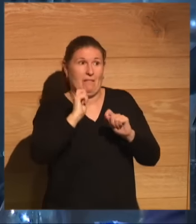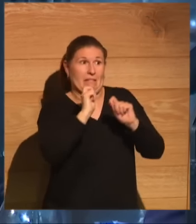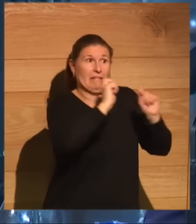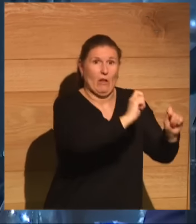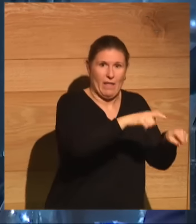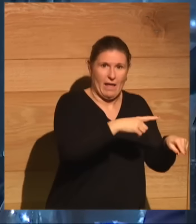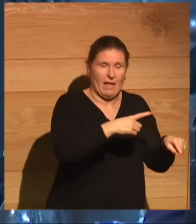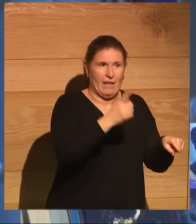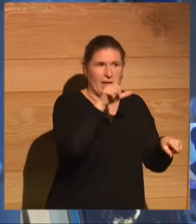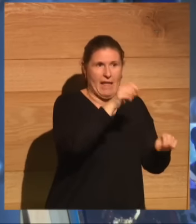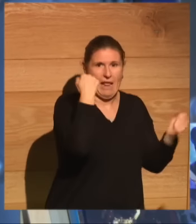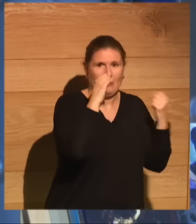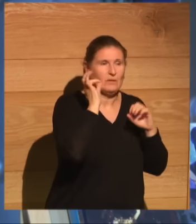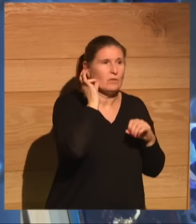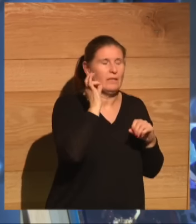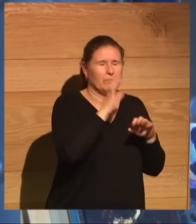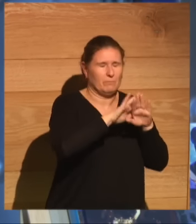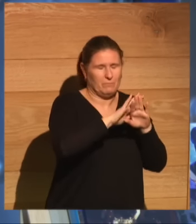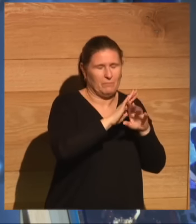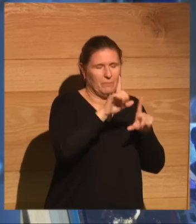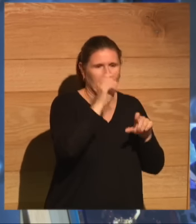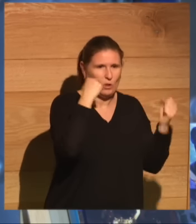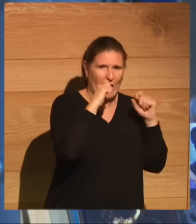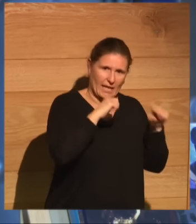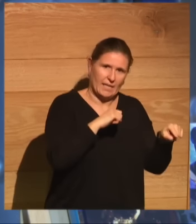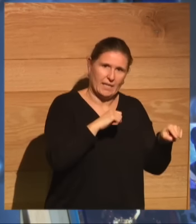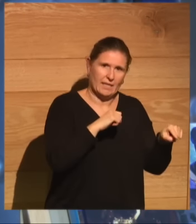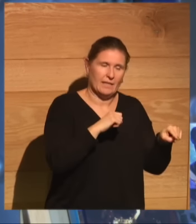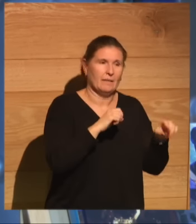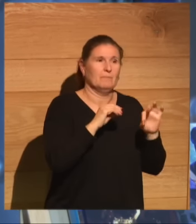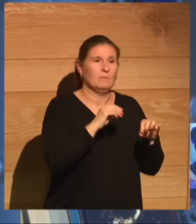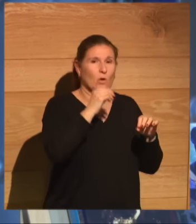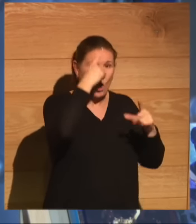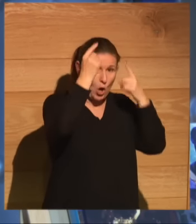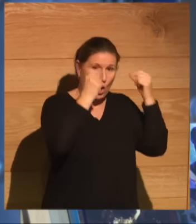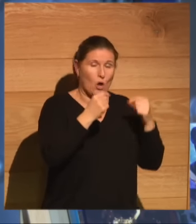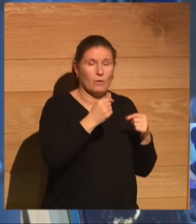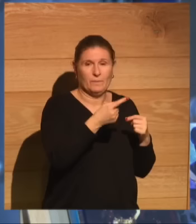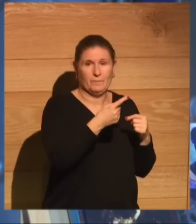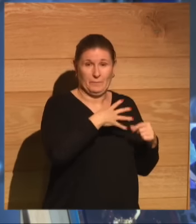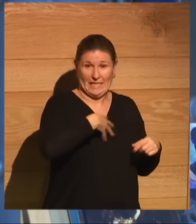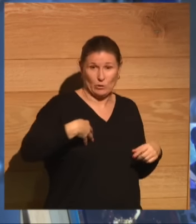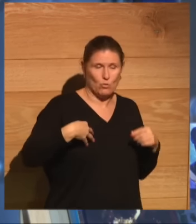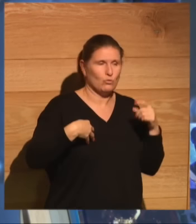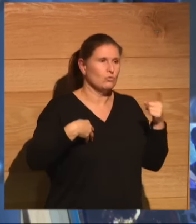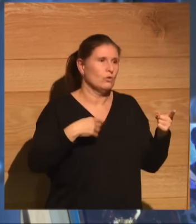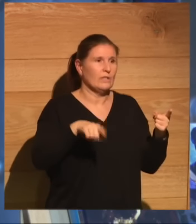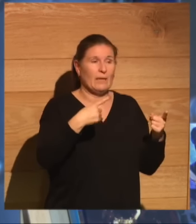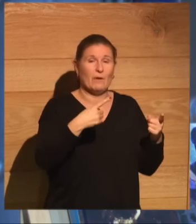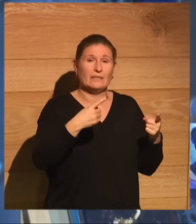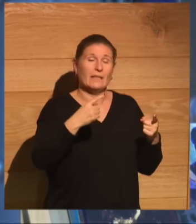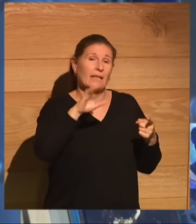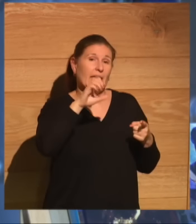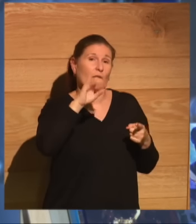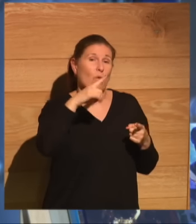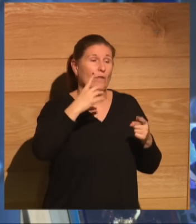muchachada. Es el que le atribuye después a Beetlejuice y el que le atribuye a Eduardo Manos Tijeras. Y es el que después usará a Sean Penn en